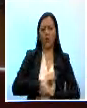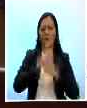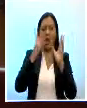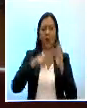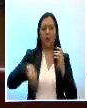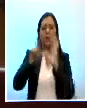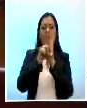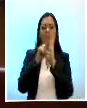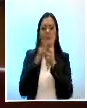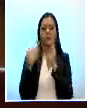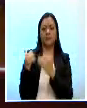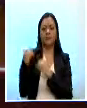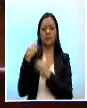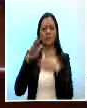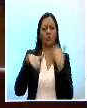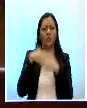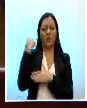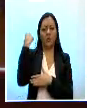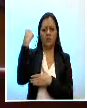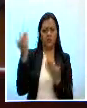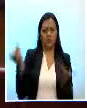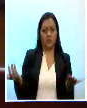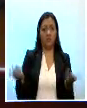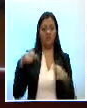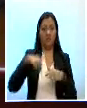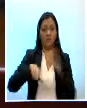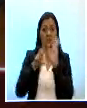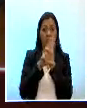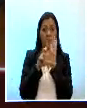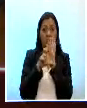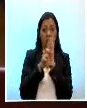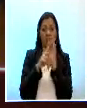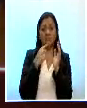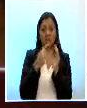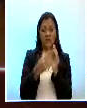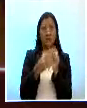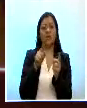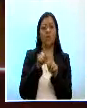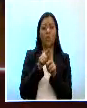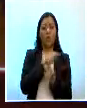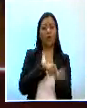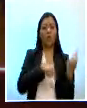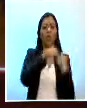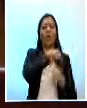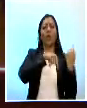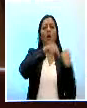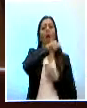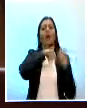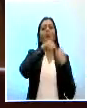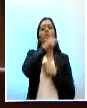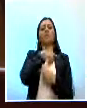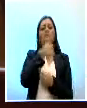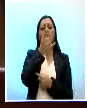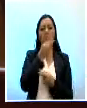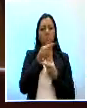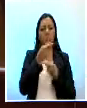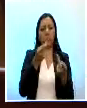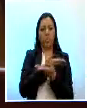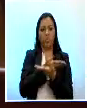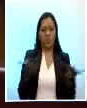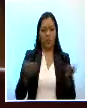que garantice todos sus derechos. Esta ley es un retroceso para el pueblo